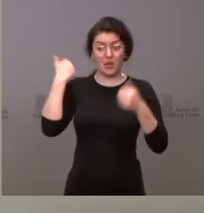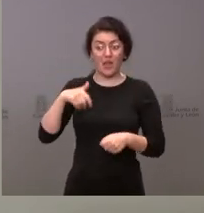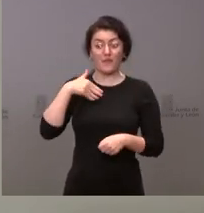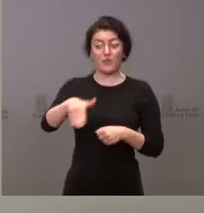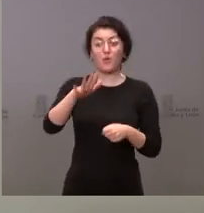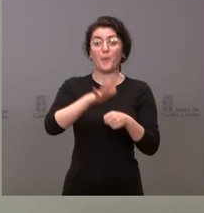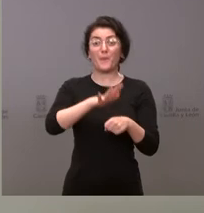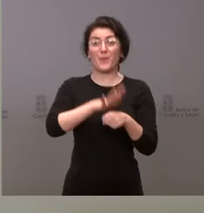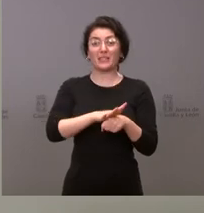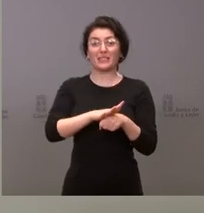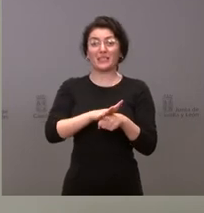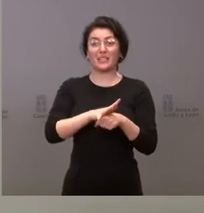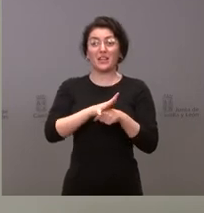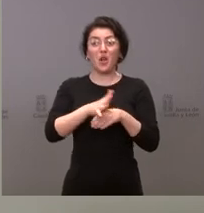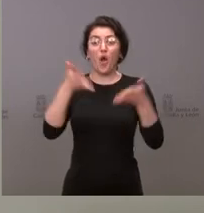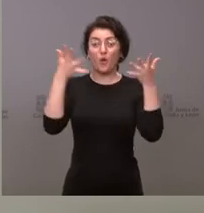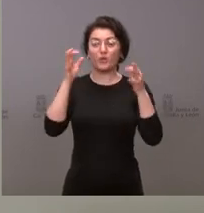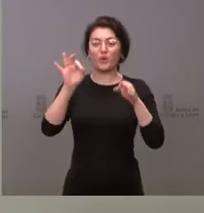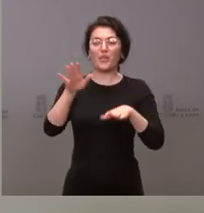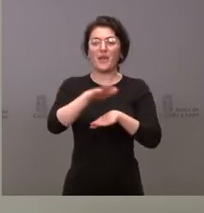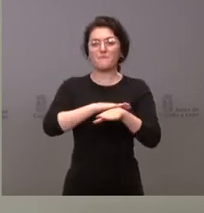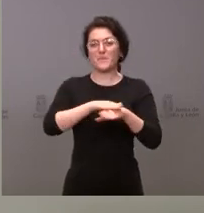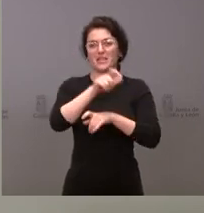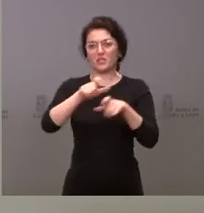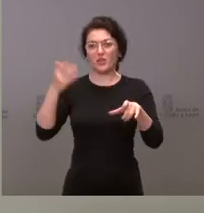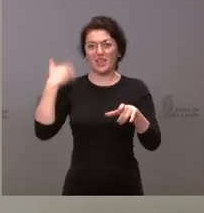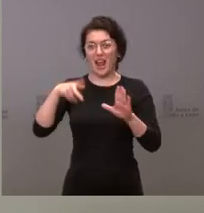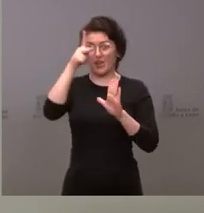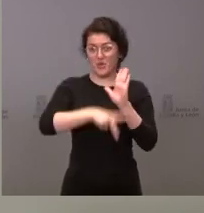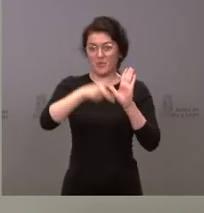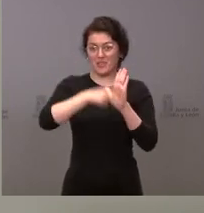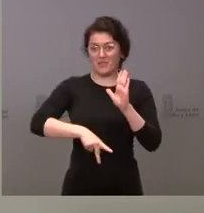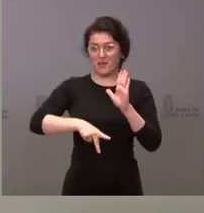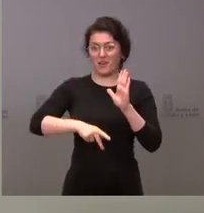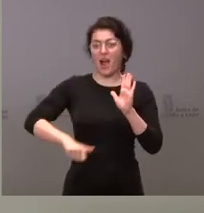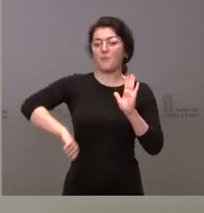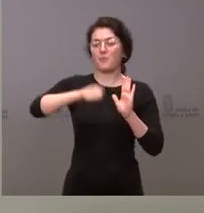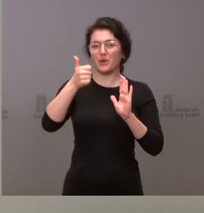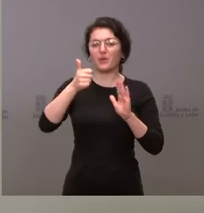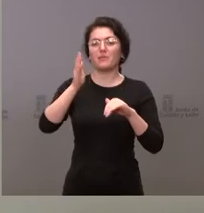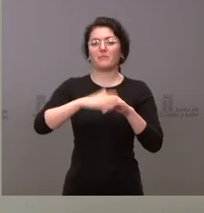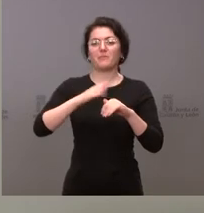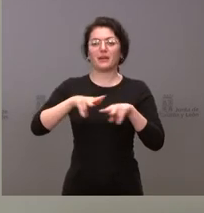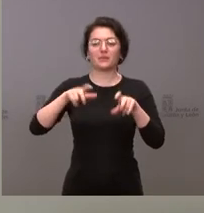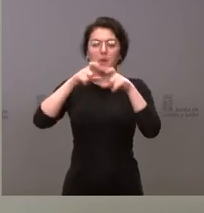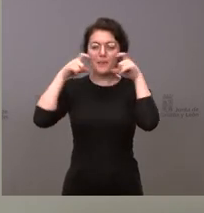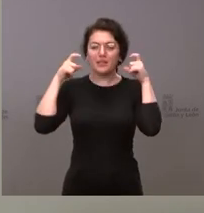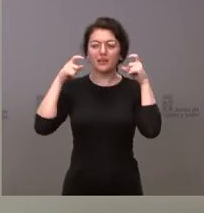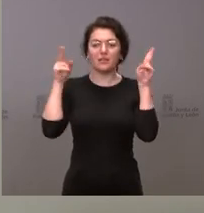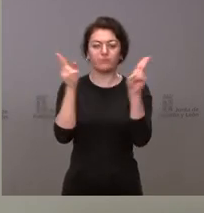consejo de ministros apruebe la normativa definitiva para eliminación de las mascarillas vamos a ver qué dice en esta